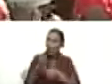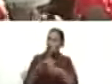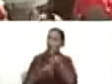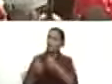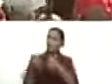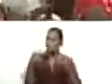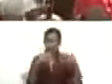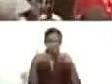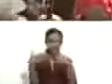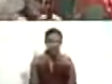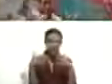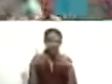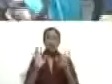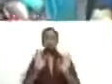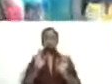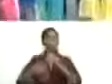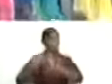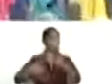Vamos avanzando